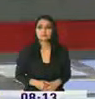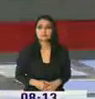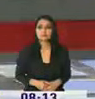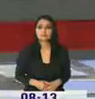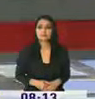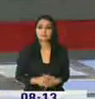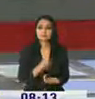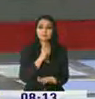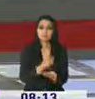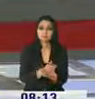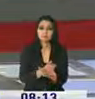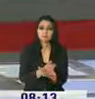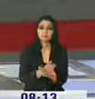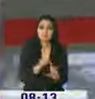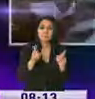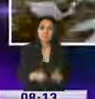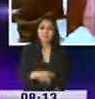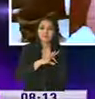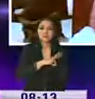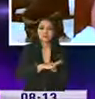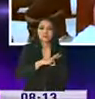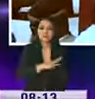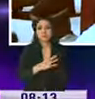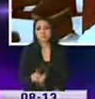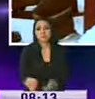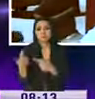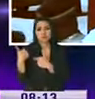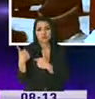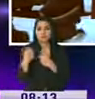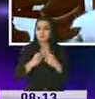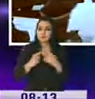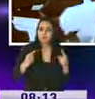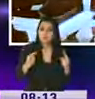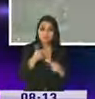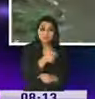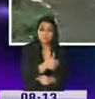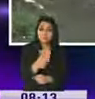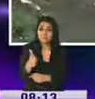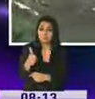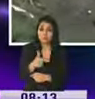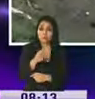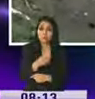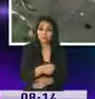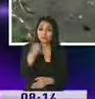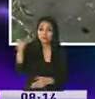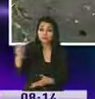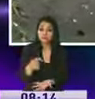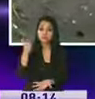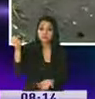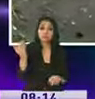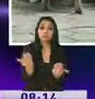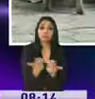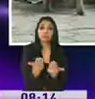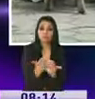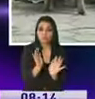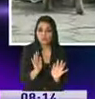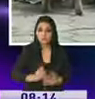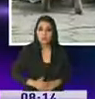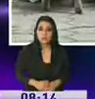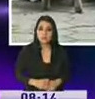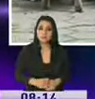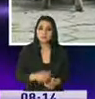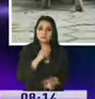duda, vecinos, hay que crear una conciencia distinta por parte de nosotros, los que generamos la basura en nuestros hogares. Y digo